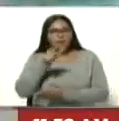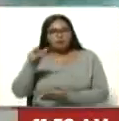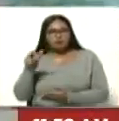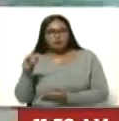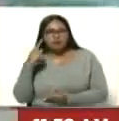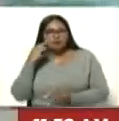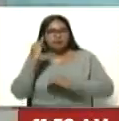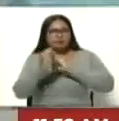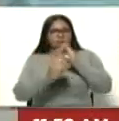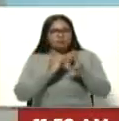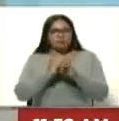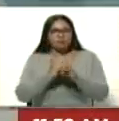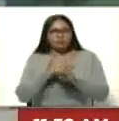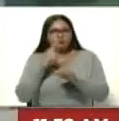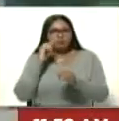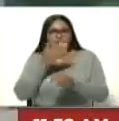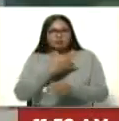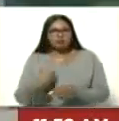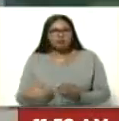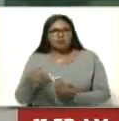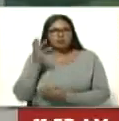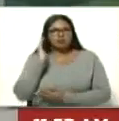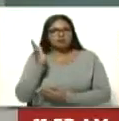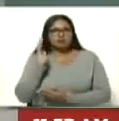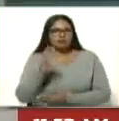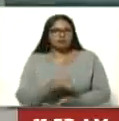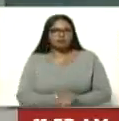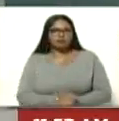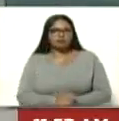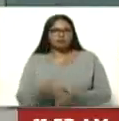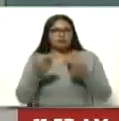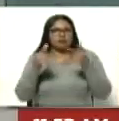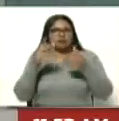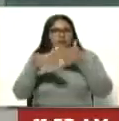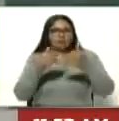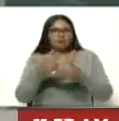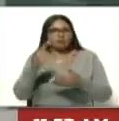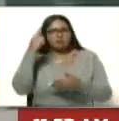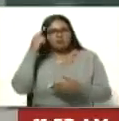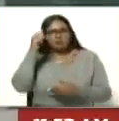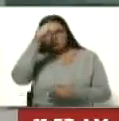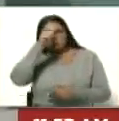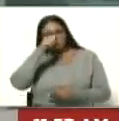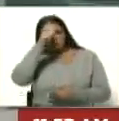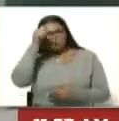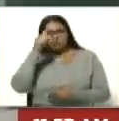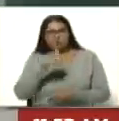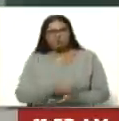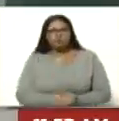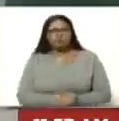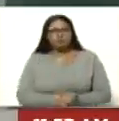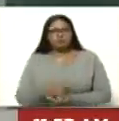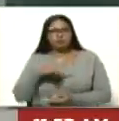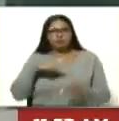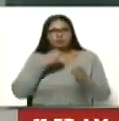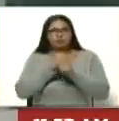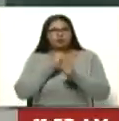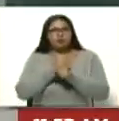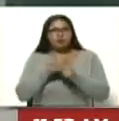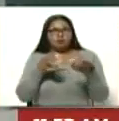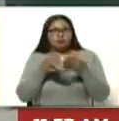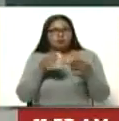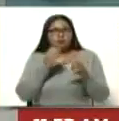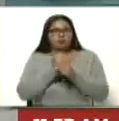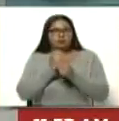ámbito internacional que van a ser presentes en este foro. Se va a extender hasta el próximo día domingo y van a estar trabajando en mesas de trabajo como el tema